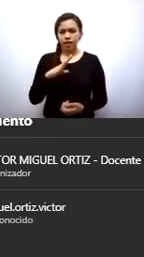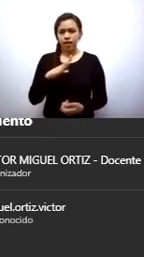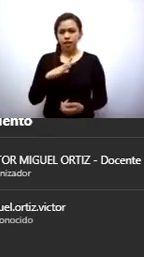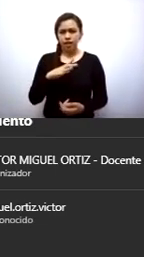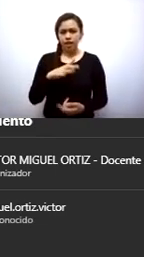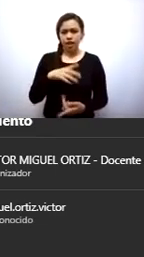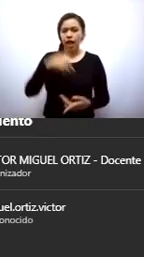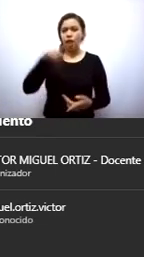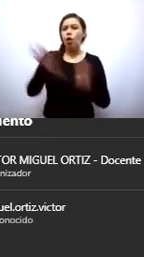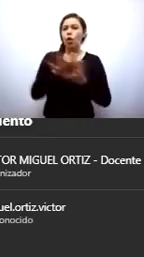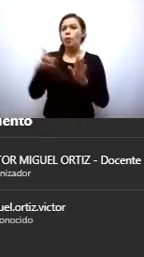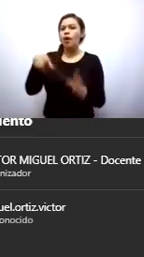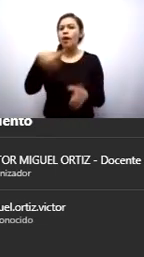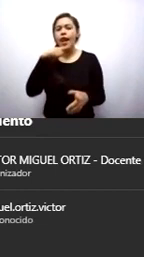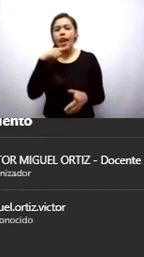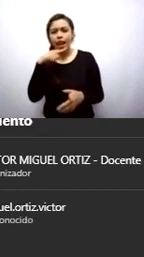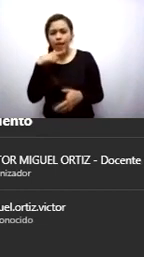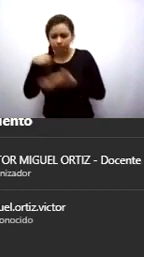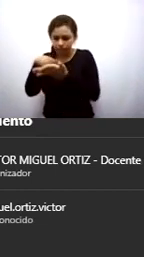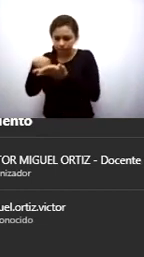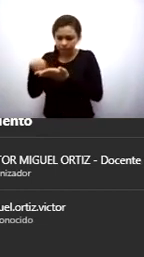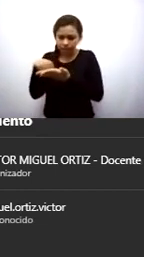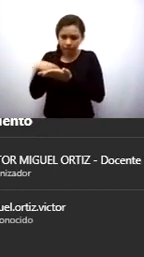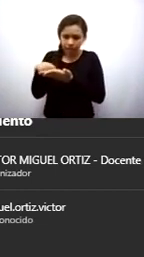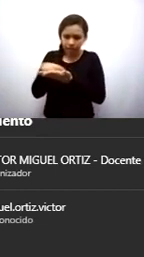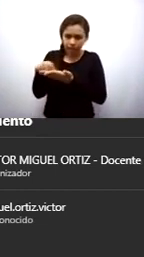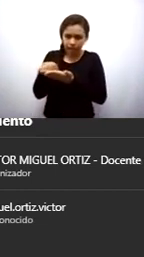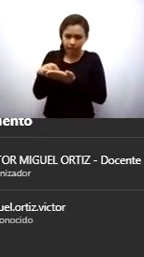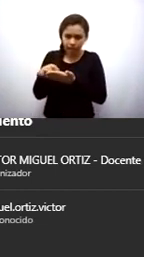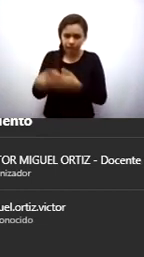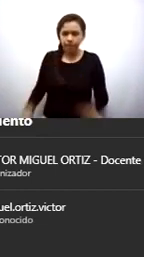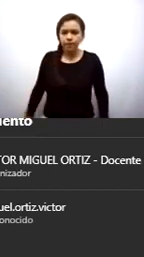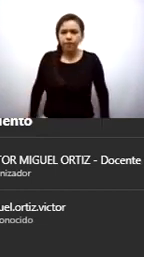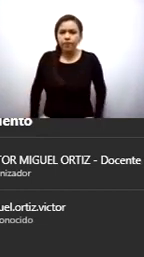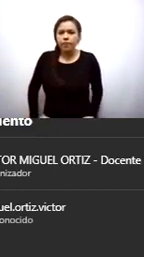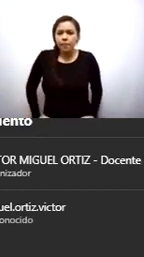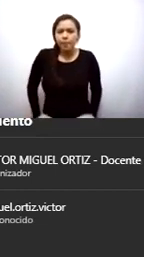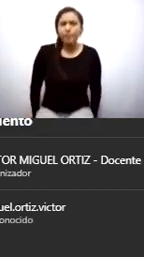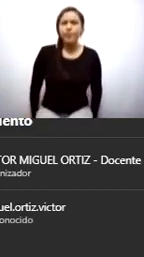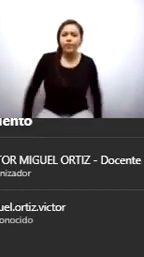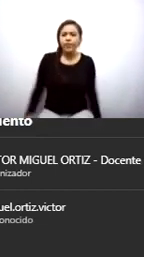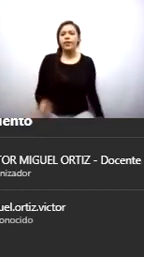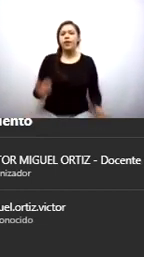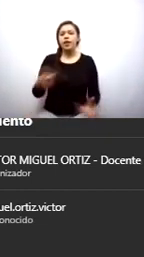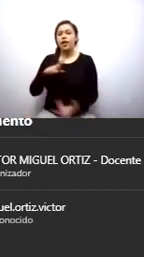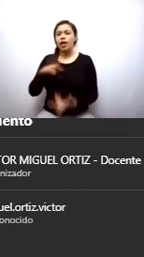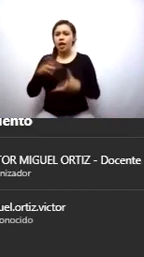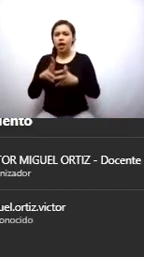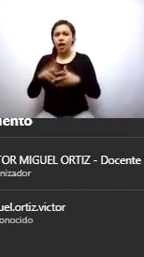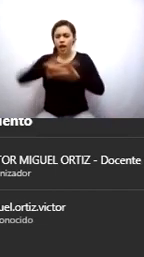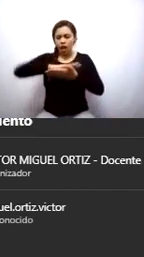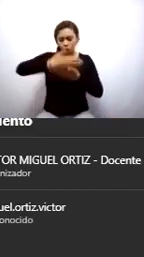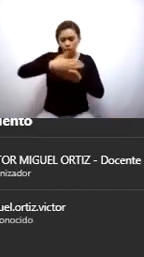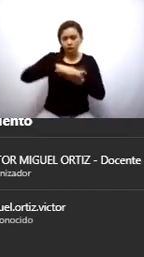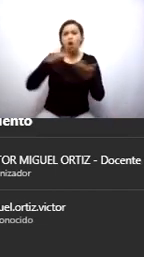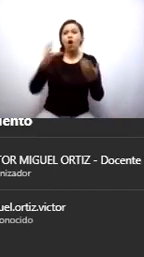táctil para tu pantalla, para tu pad del tapete de la laptop, o tienes un mouse,